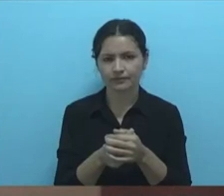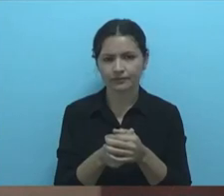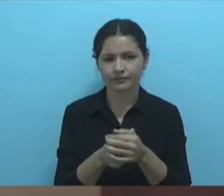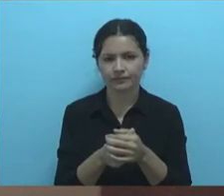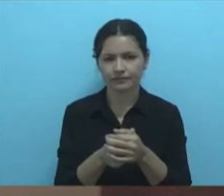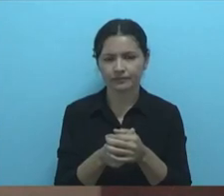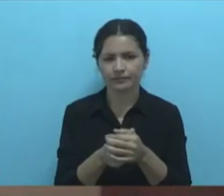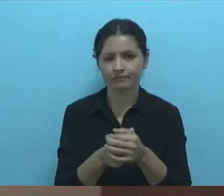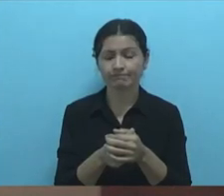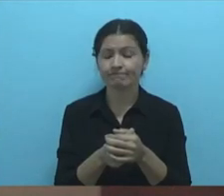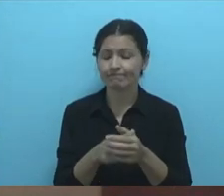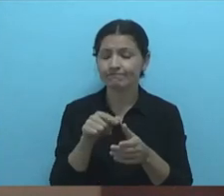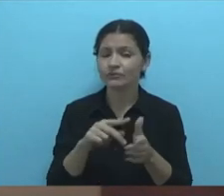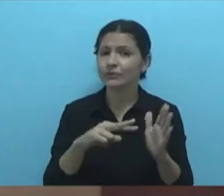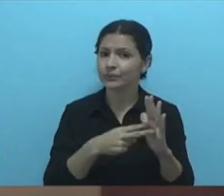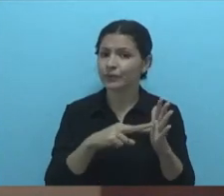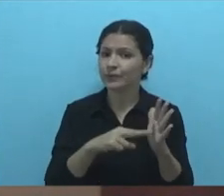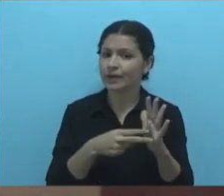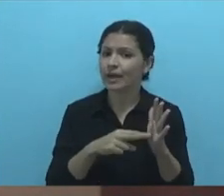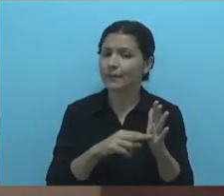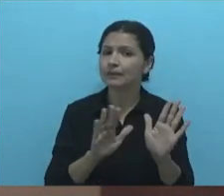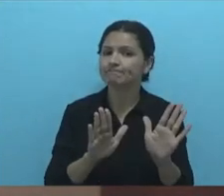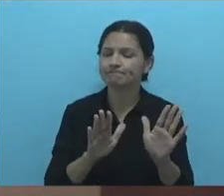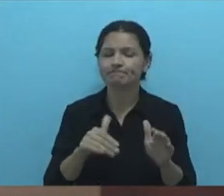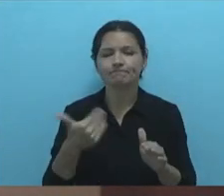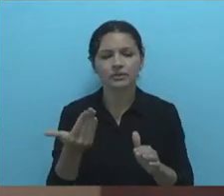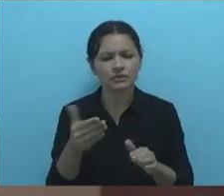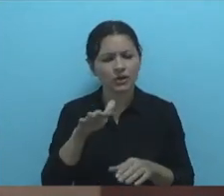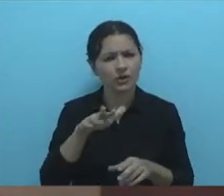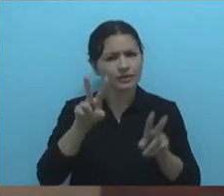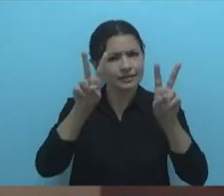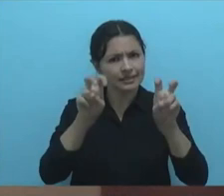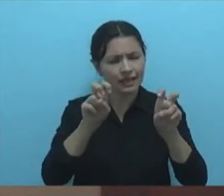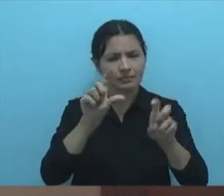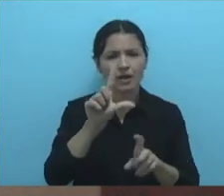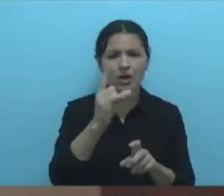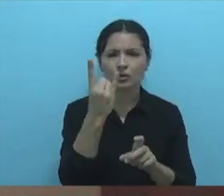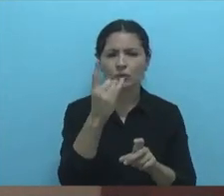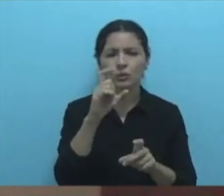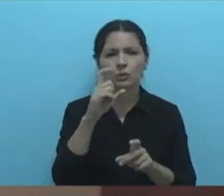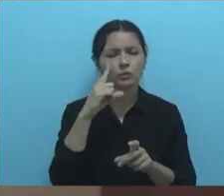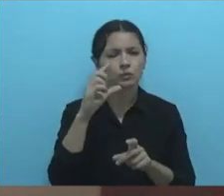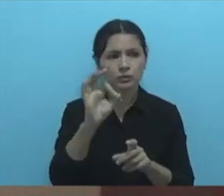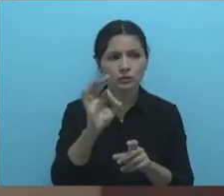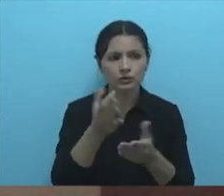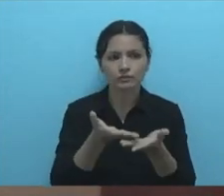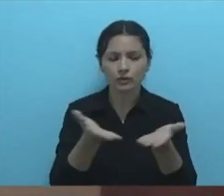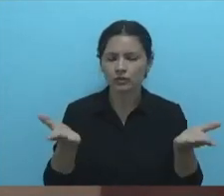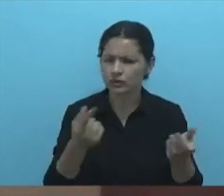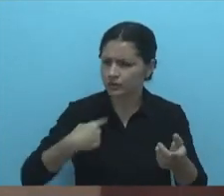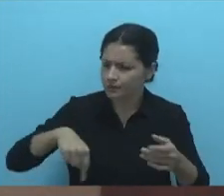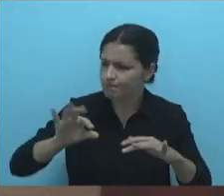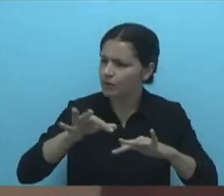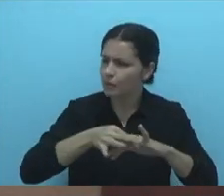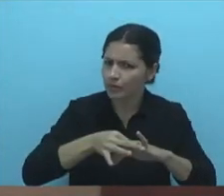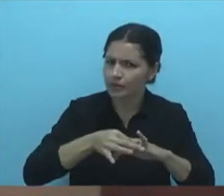cual es un problema y por eso el caso de Lucio fue importante porque permitió poder comprometernos desde